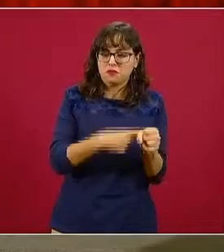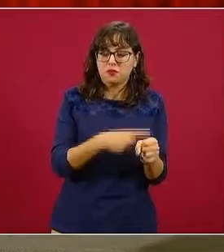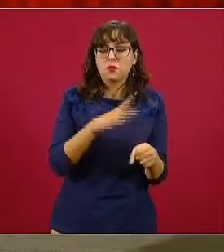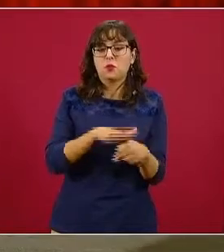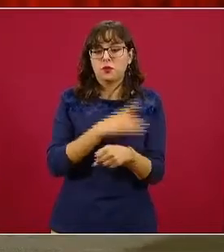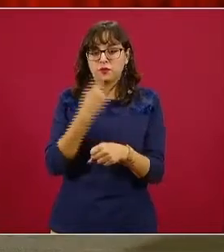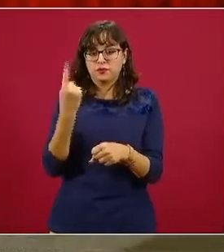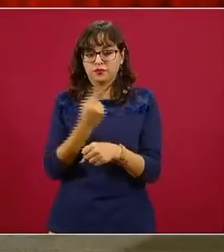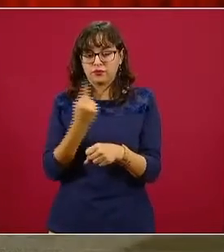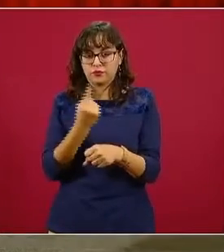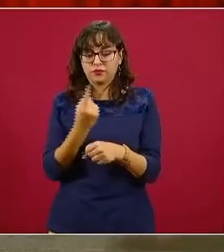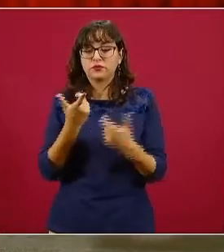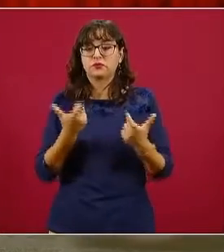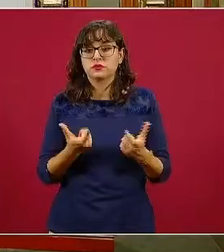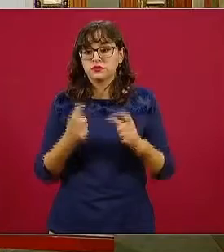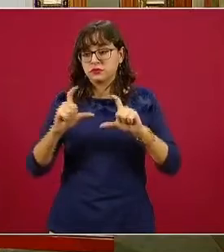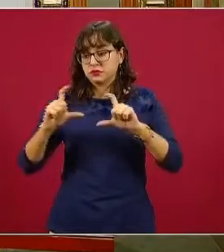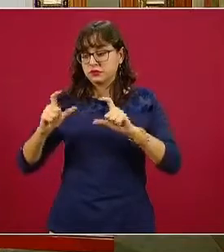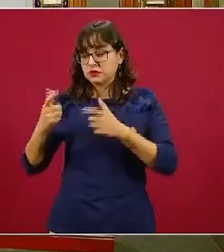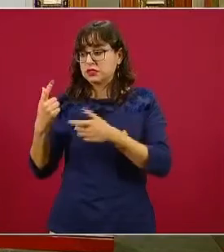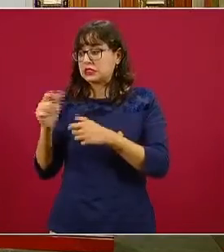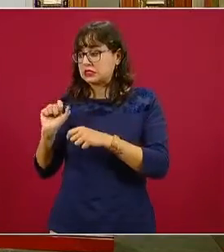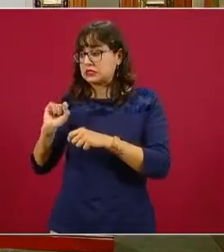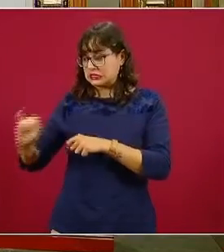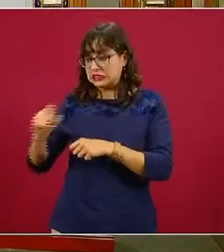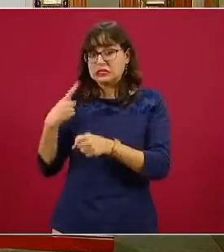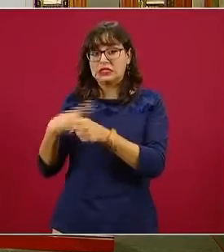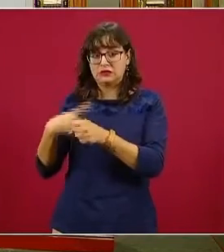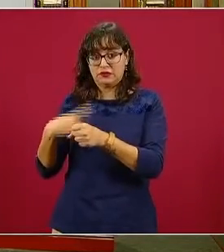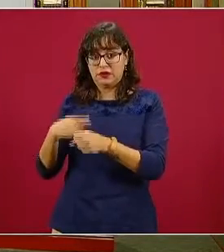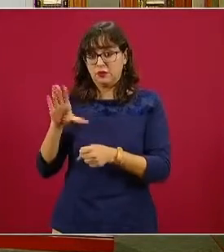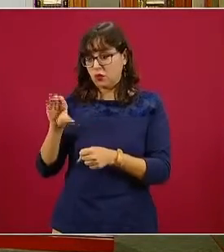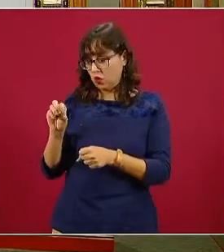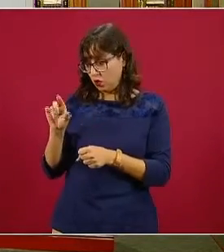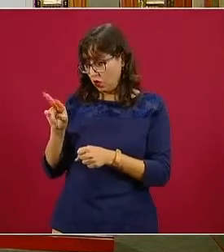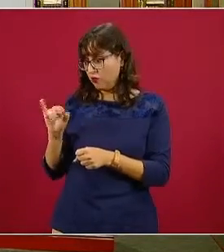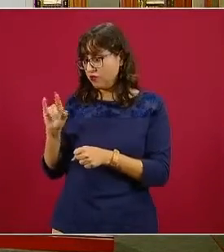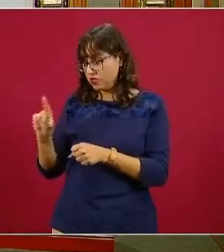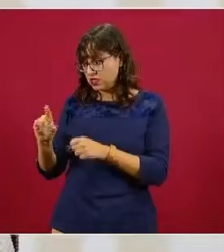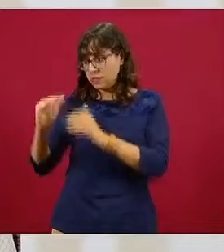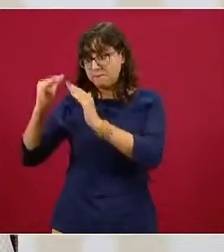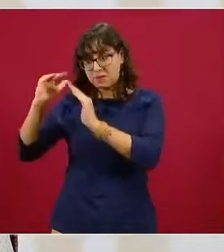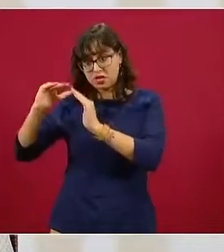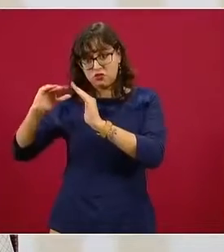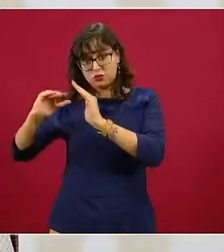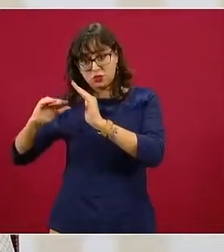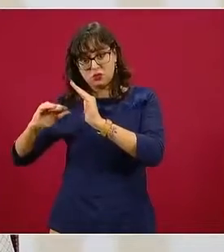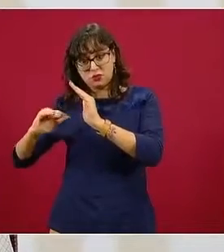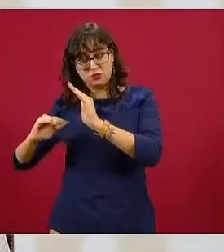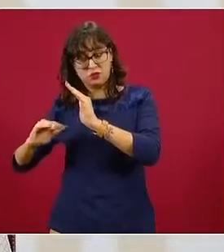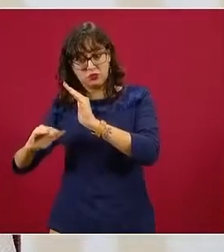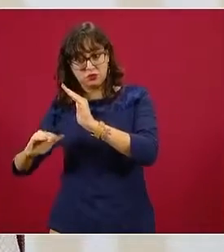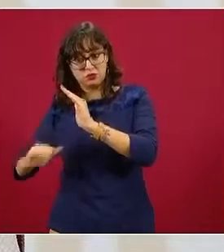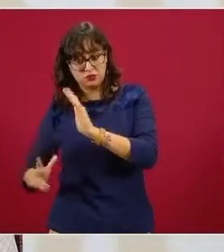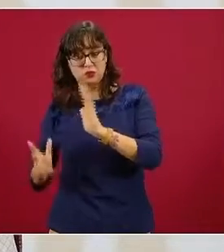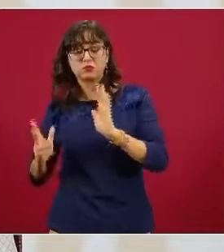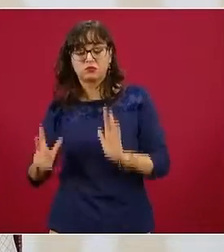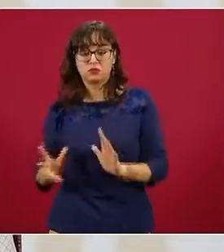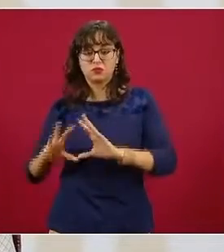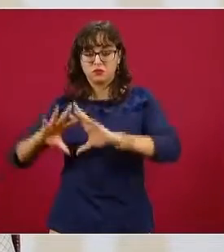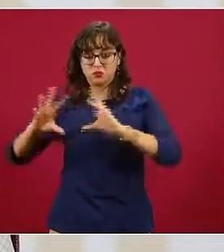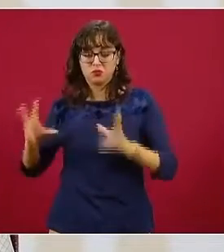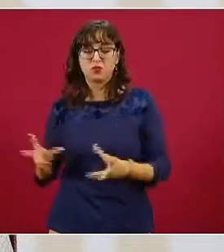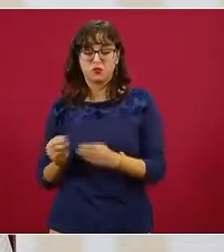positividad realmente ha continuado disminuyendo, es decir, que cada semana se confirman suman menos personas de ese total de